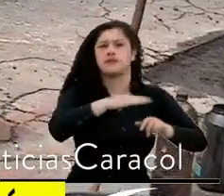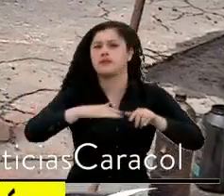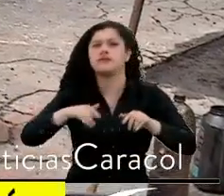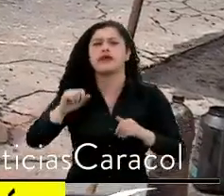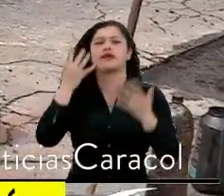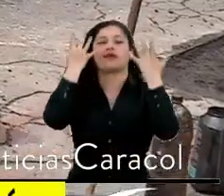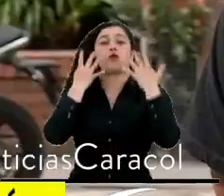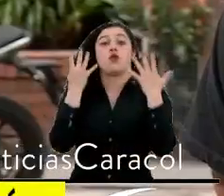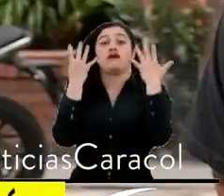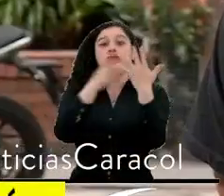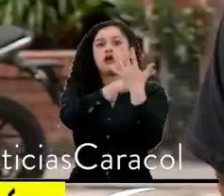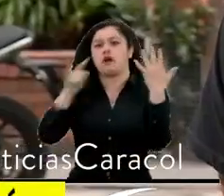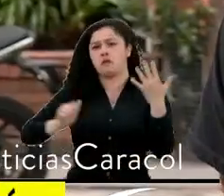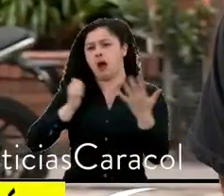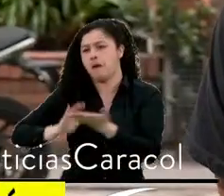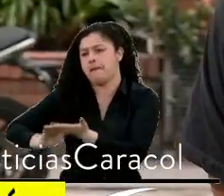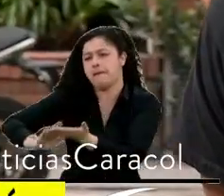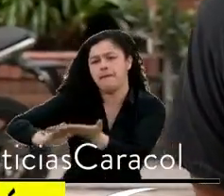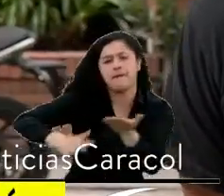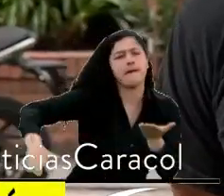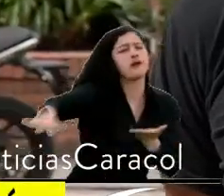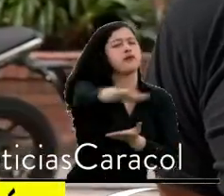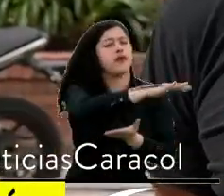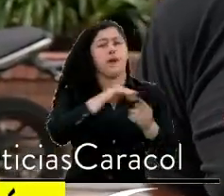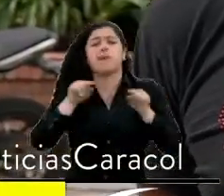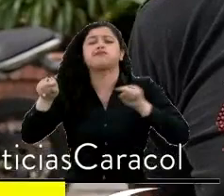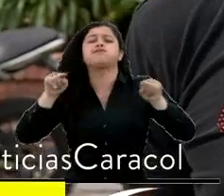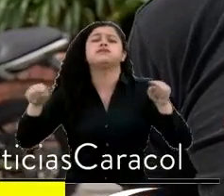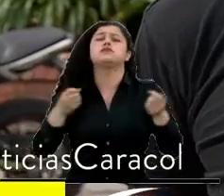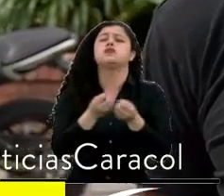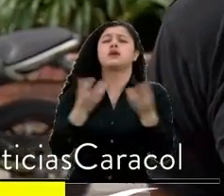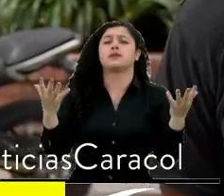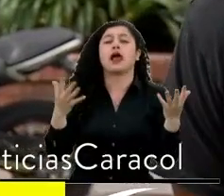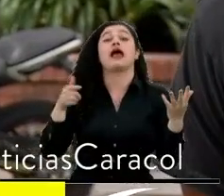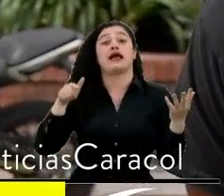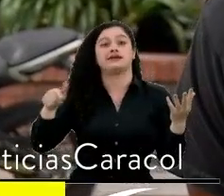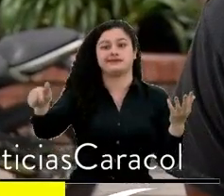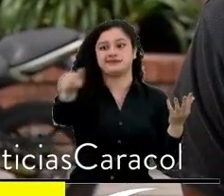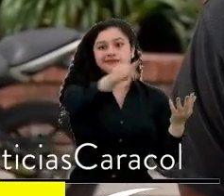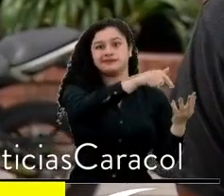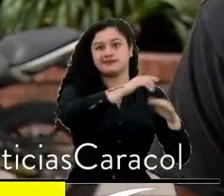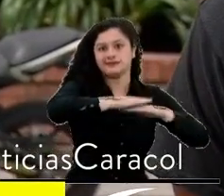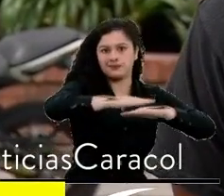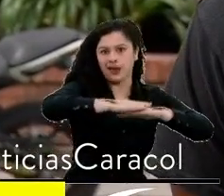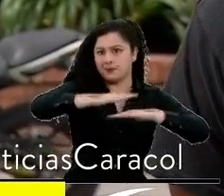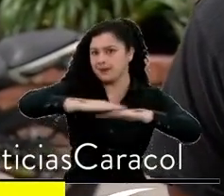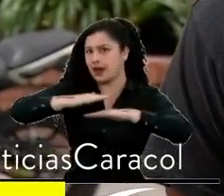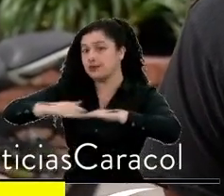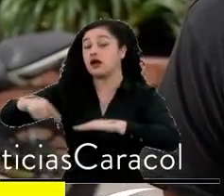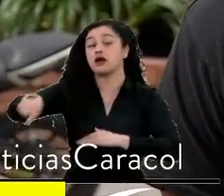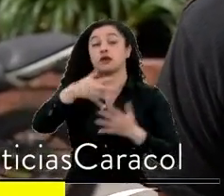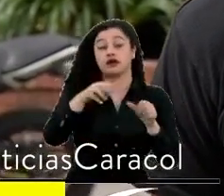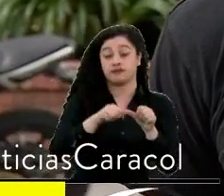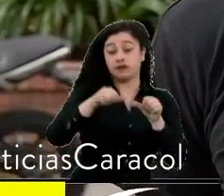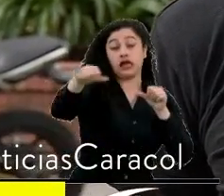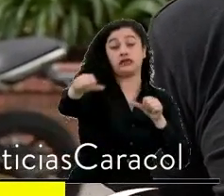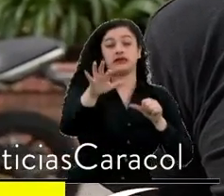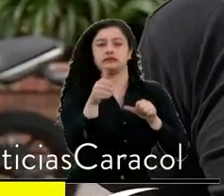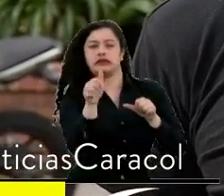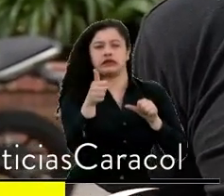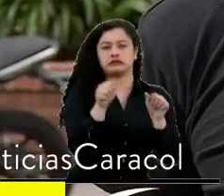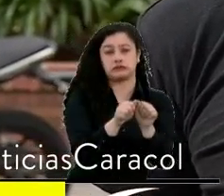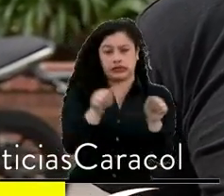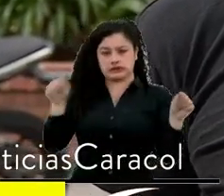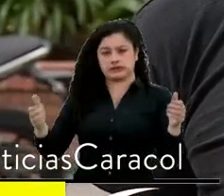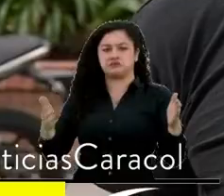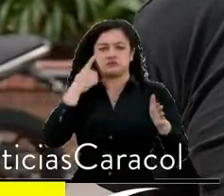patrón? O sea, un hueco patrón es una afectación vial grave de 1 metro por 1 metro. Si tengo un hueco, por poner un